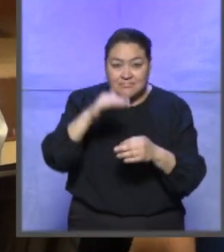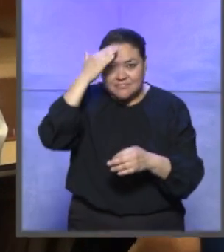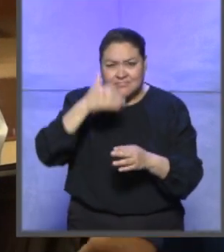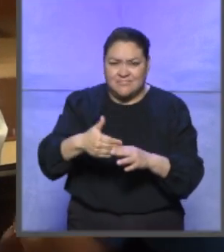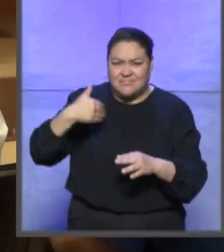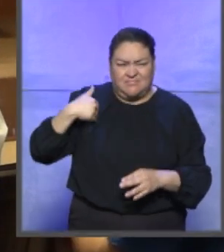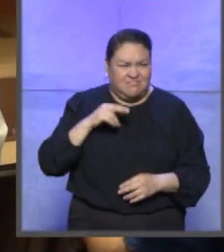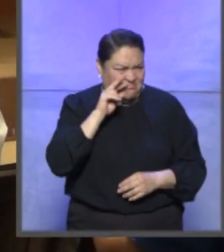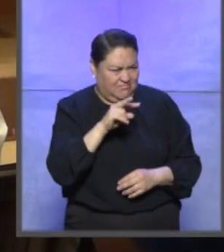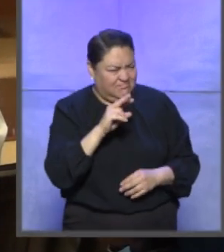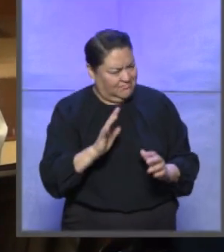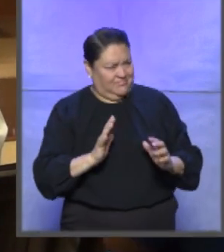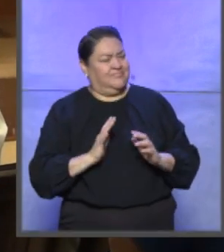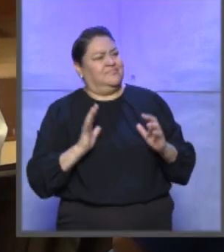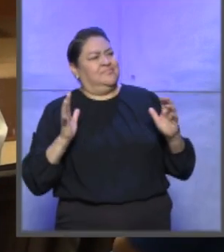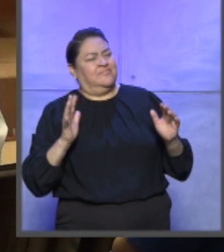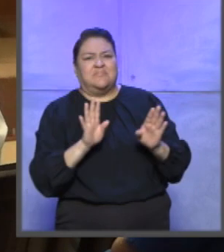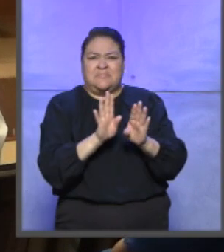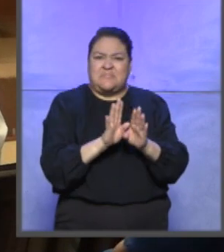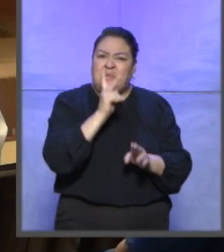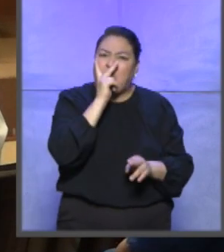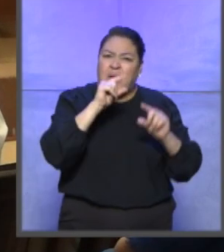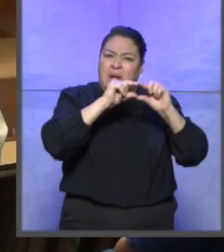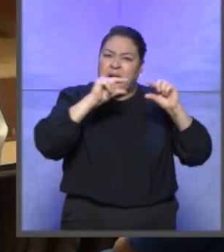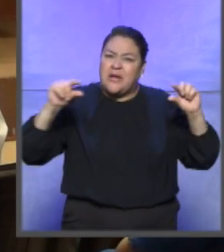mí, cuando lo escuché, fue la primera ocasión,